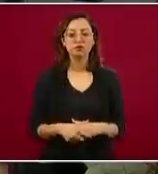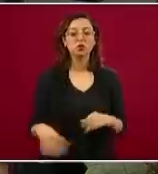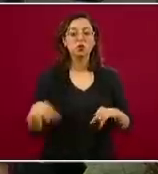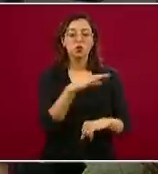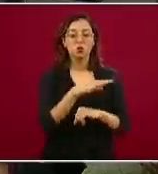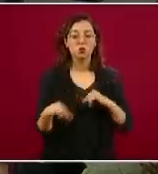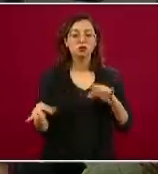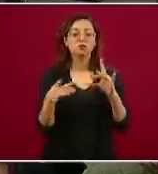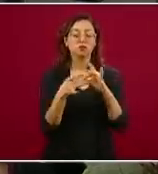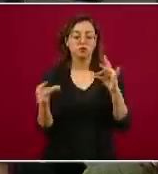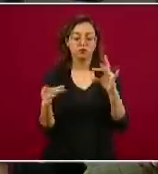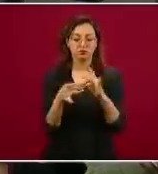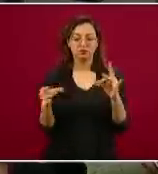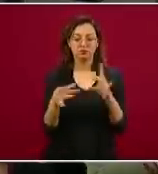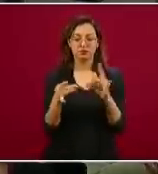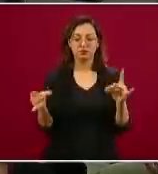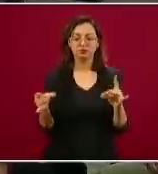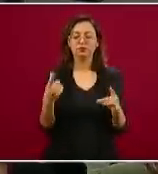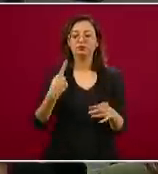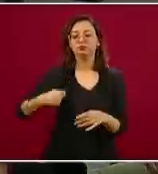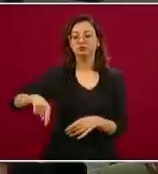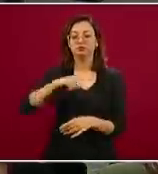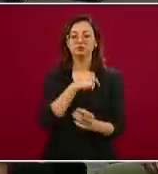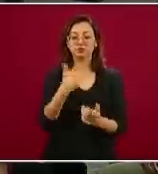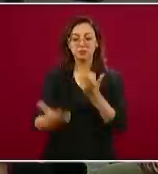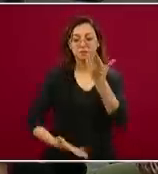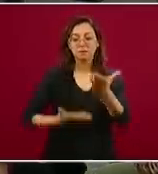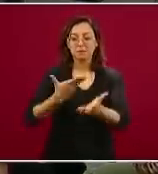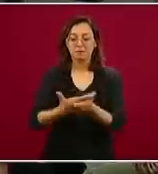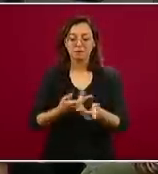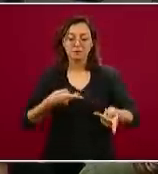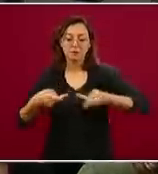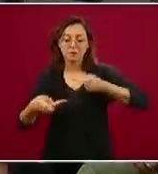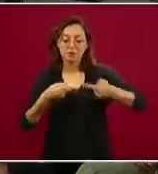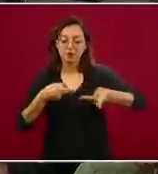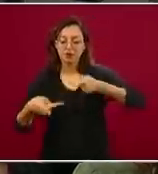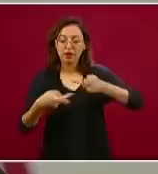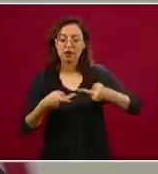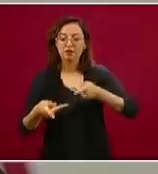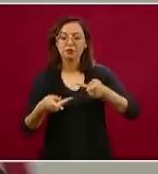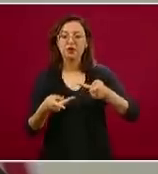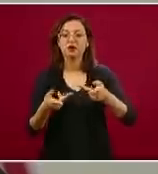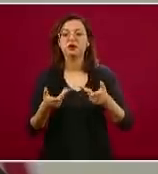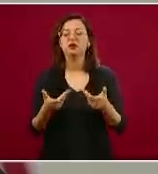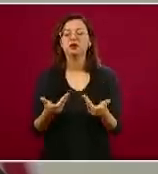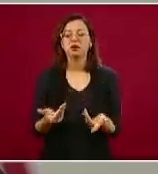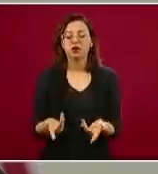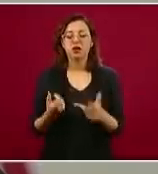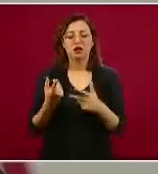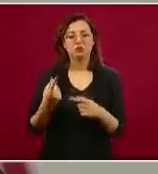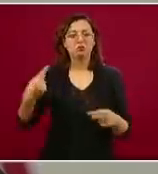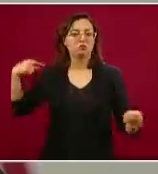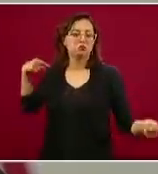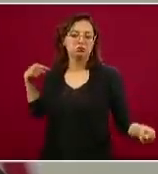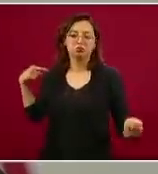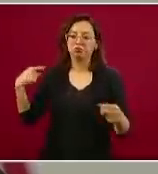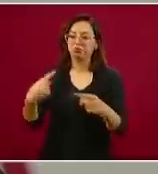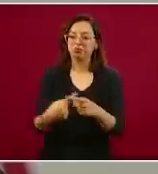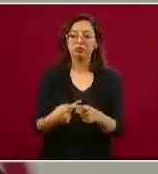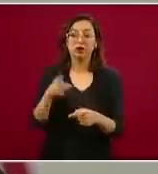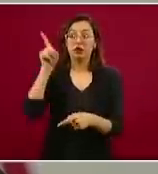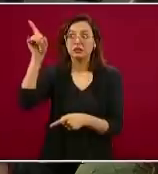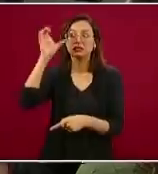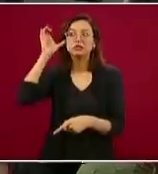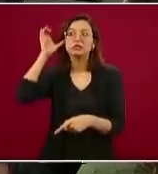las intervenciones que hemos planeado y preparado y que estamos ejecutando desde que inició esta epidemia en